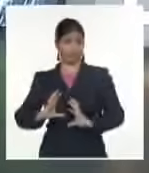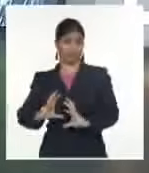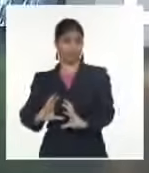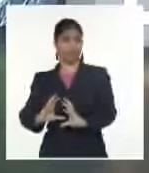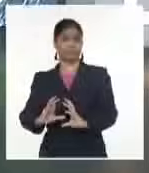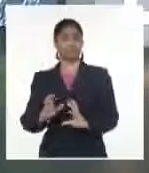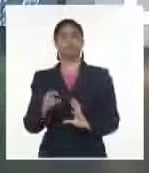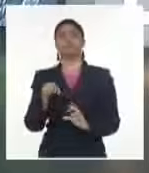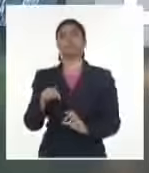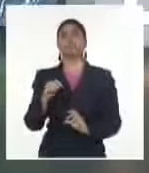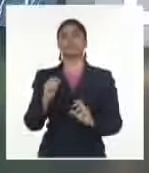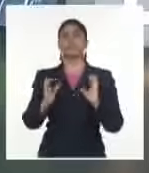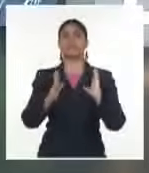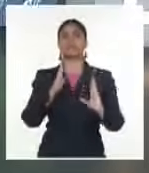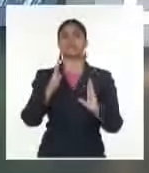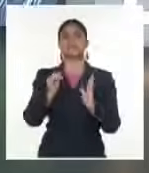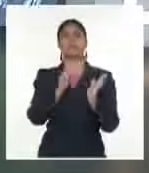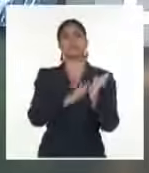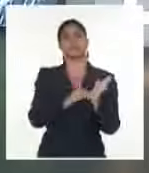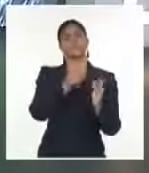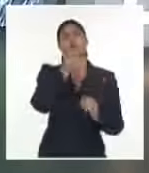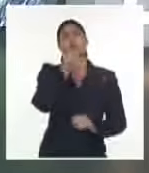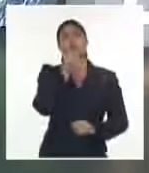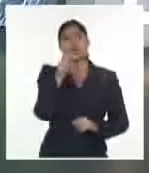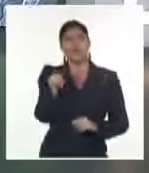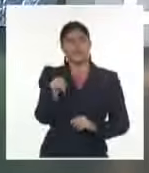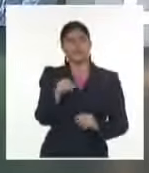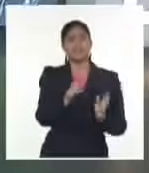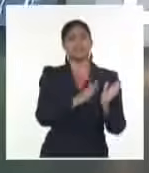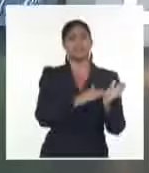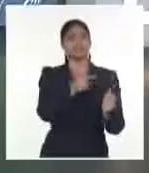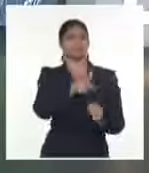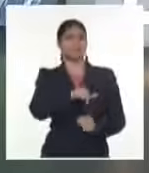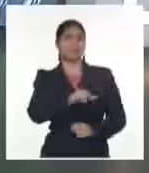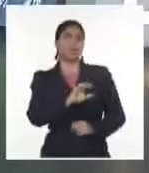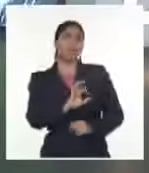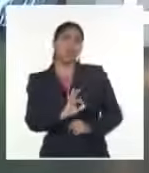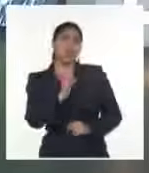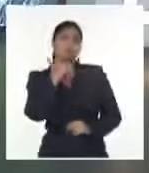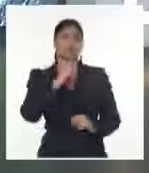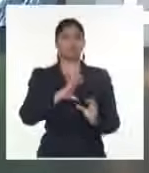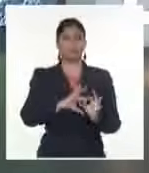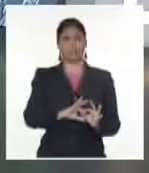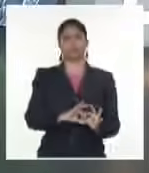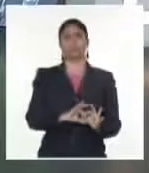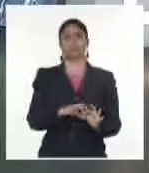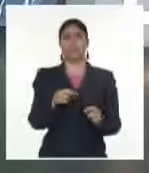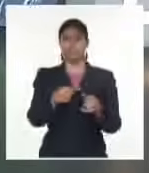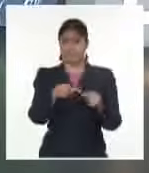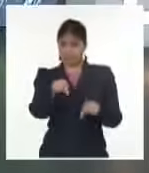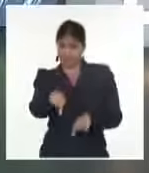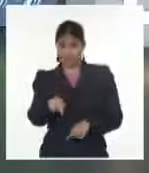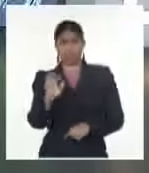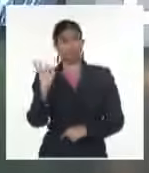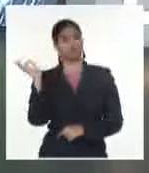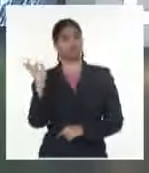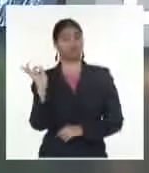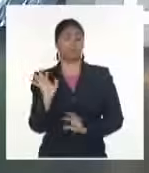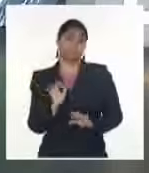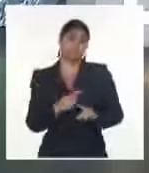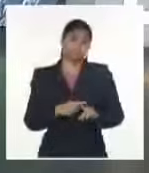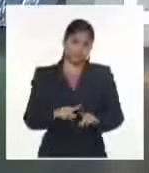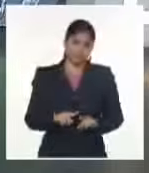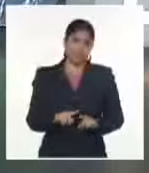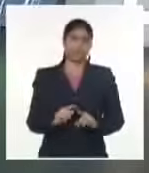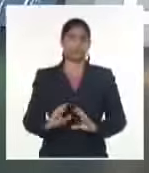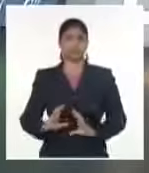condiciones que tuviéramos en un mes de julio o de agosto. Pero ya tenemos a Beryl ahí y continuará su tránsito durante los próximos días con un rumbo próximo al